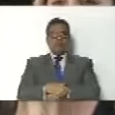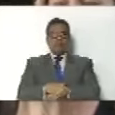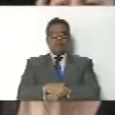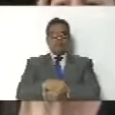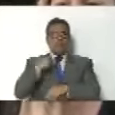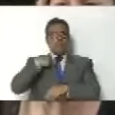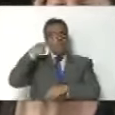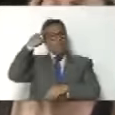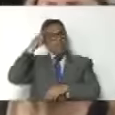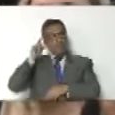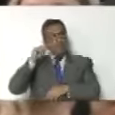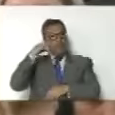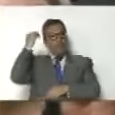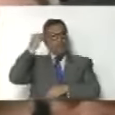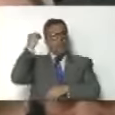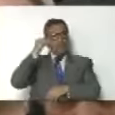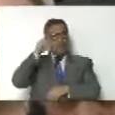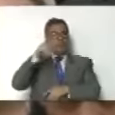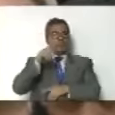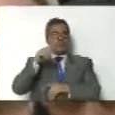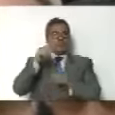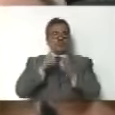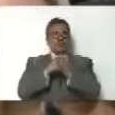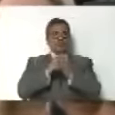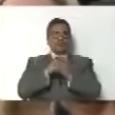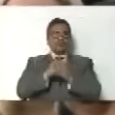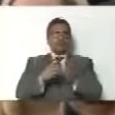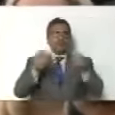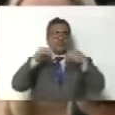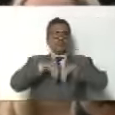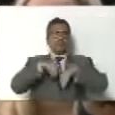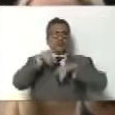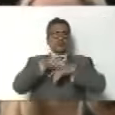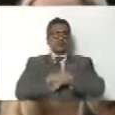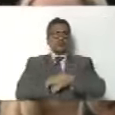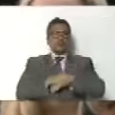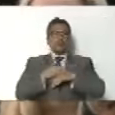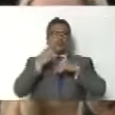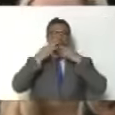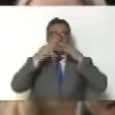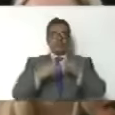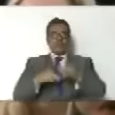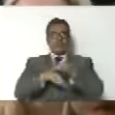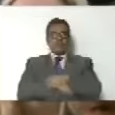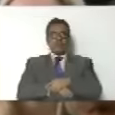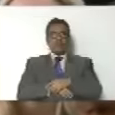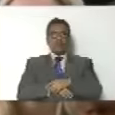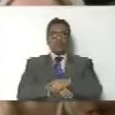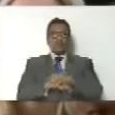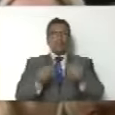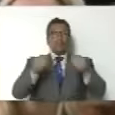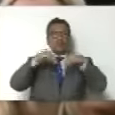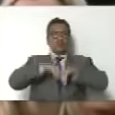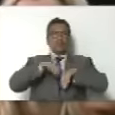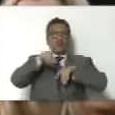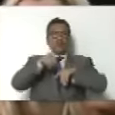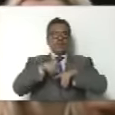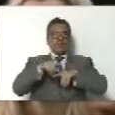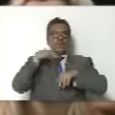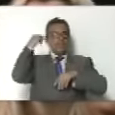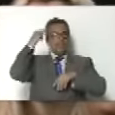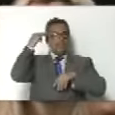que creemos que la denominación del acuerdo es la correcta. Acuerdo